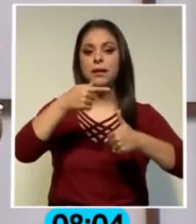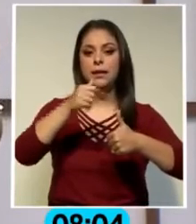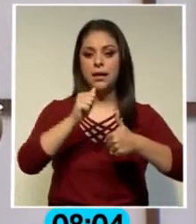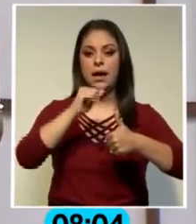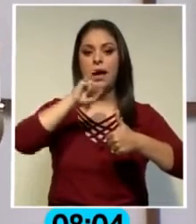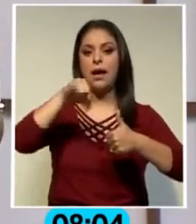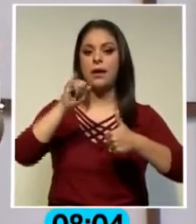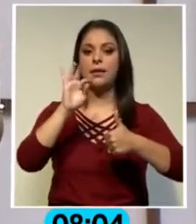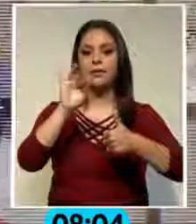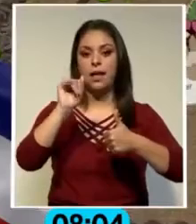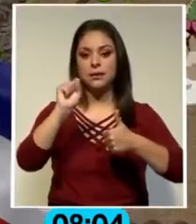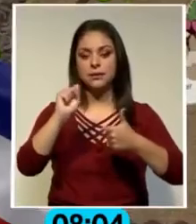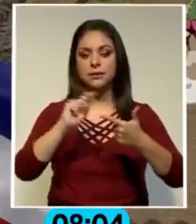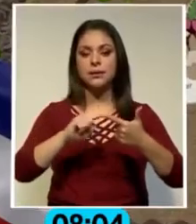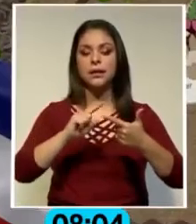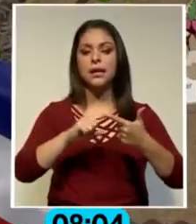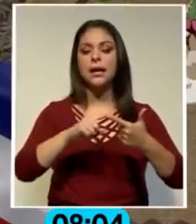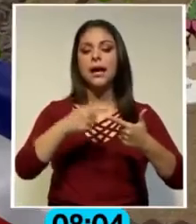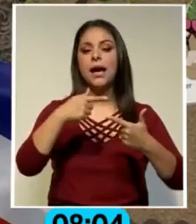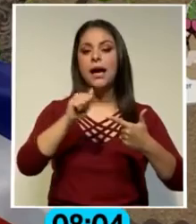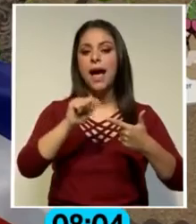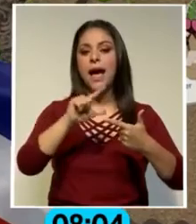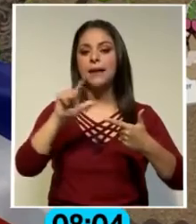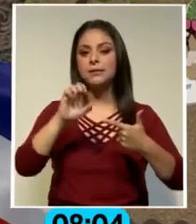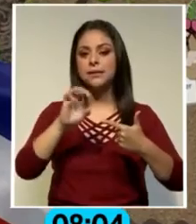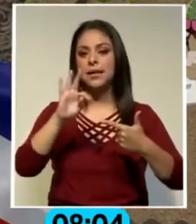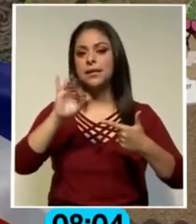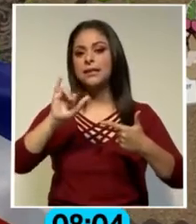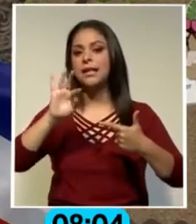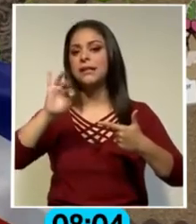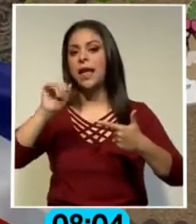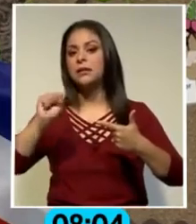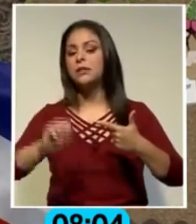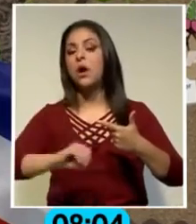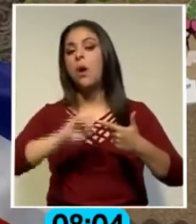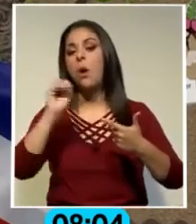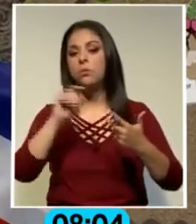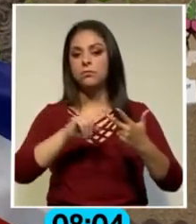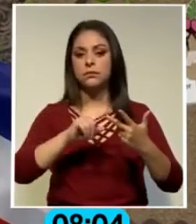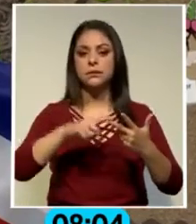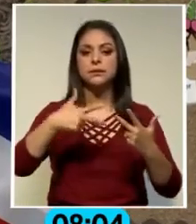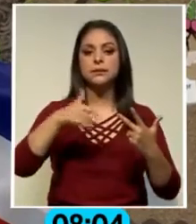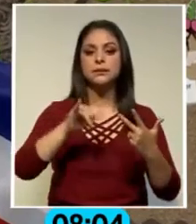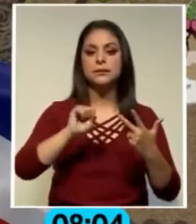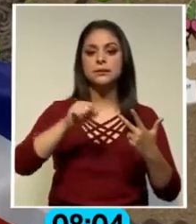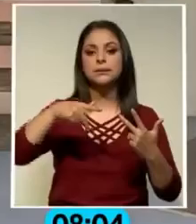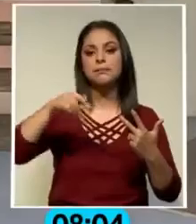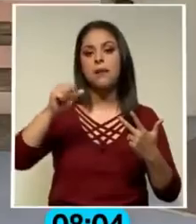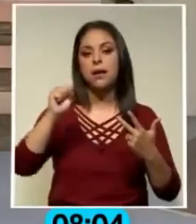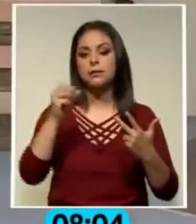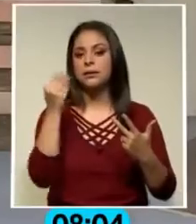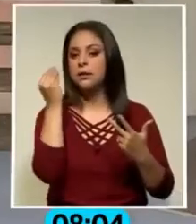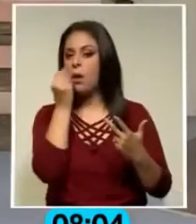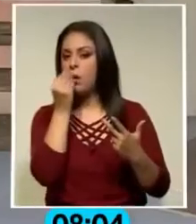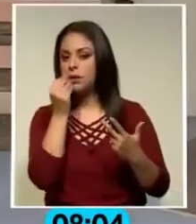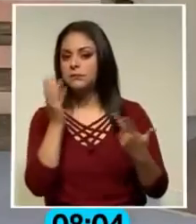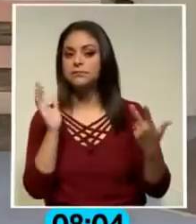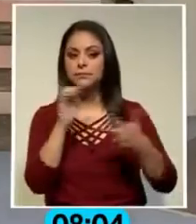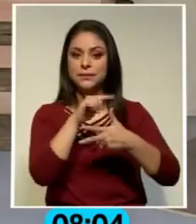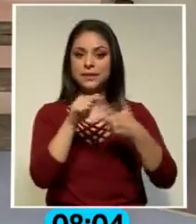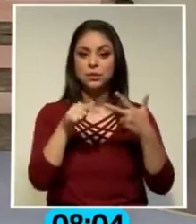Galleticas o Chispas de Sabores. El nombre que ustedes elijan es el que vamos a poner en la ley. Uy, qué